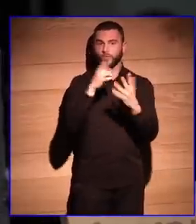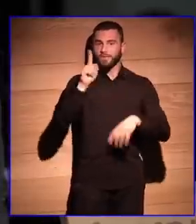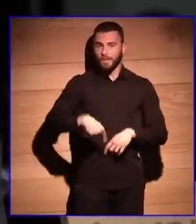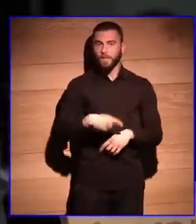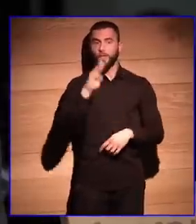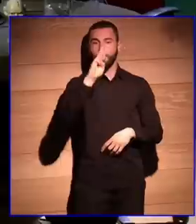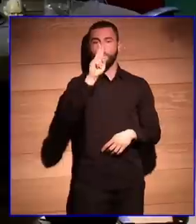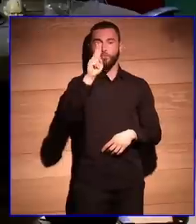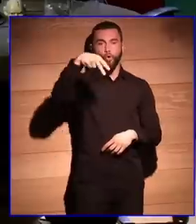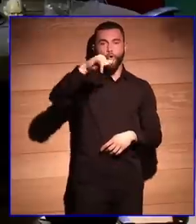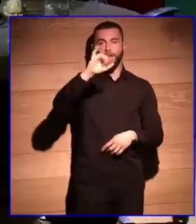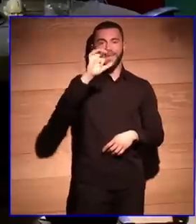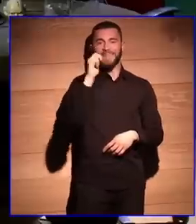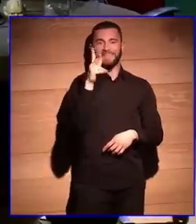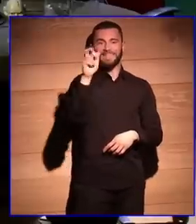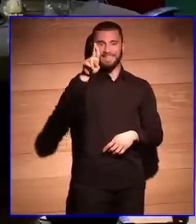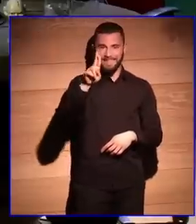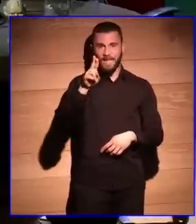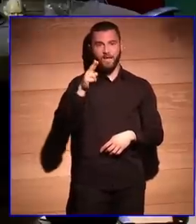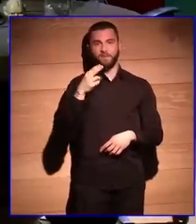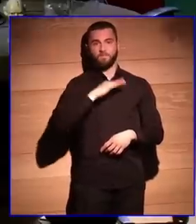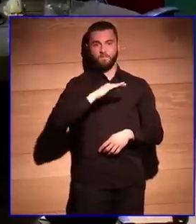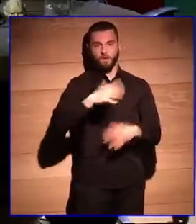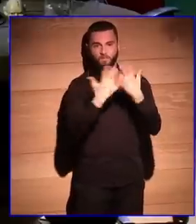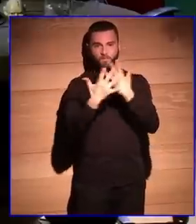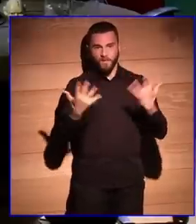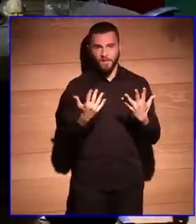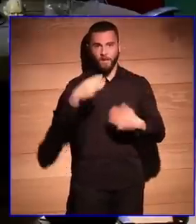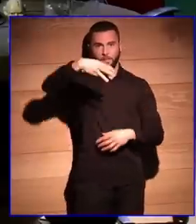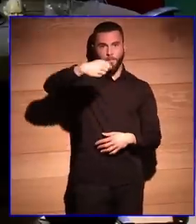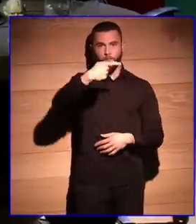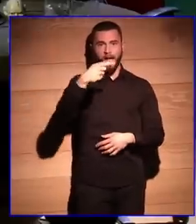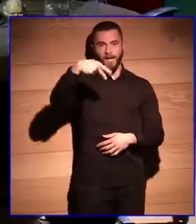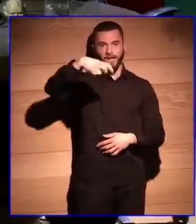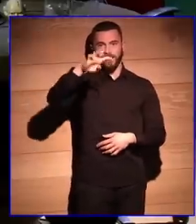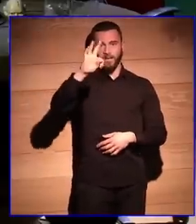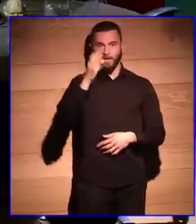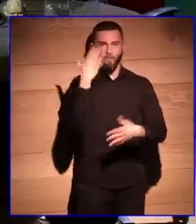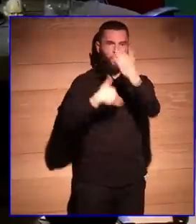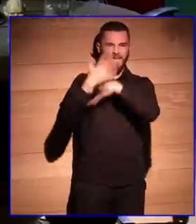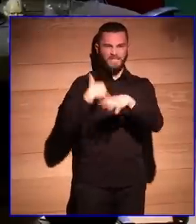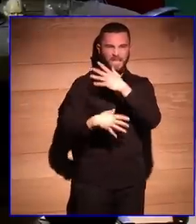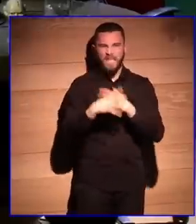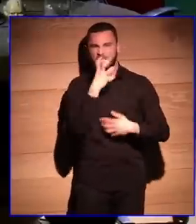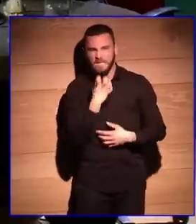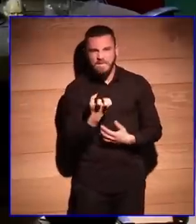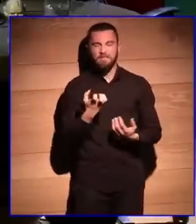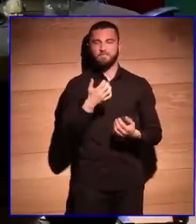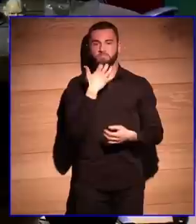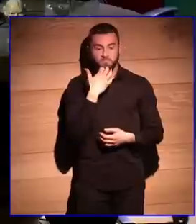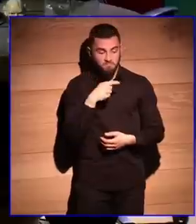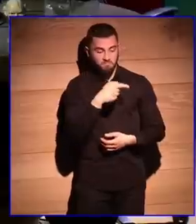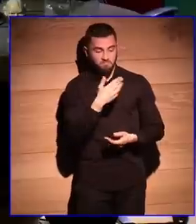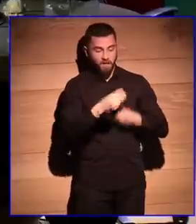Magneto, Punisher, por ejemplo, es otro de esos villanos ambiguos, ¿no? Magneto tiene uno de estos pasados antipáticos de, mira, si quieres hacer tú hazlas,